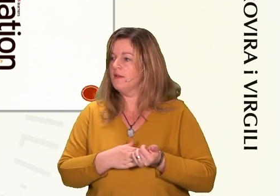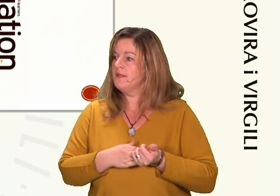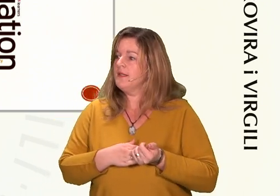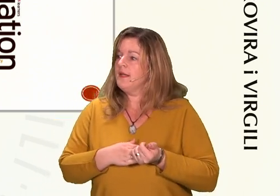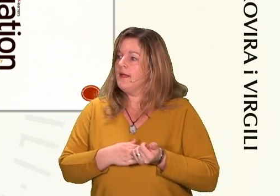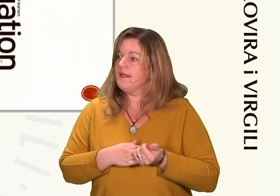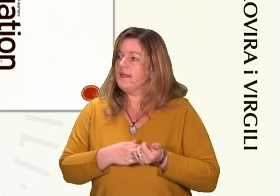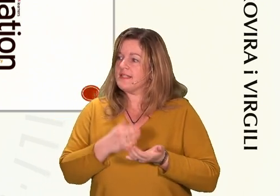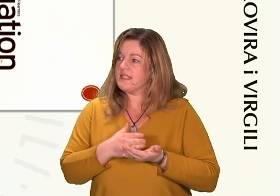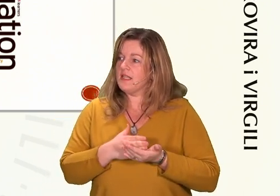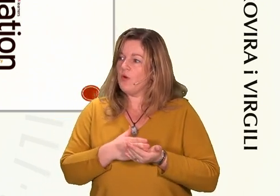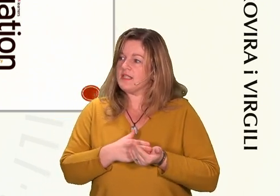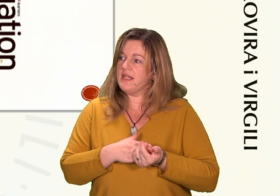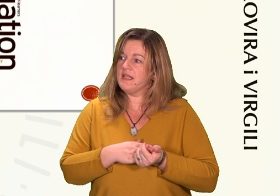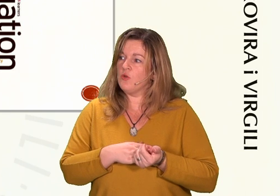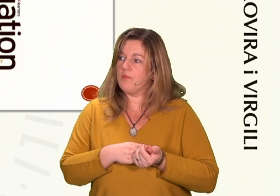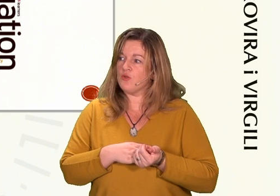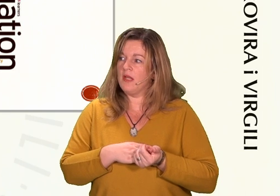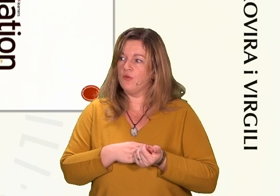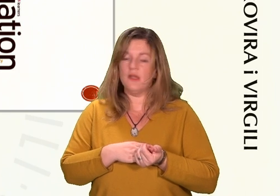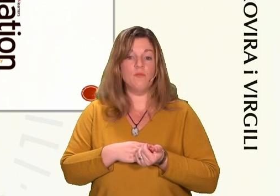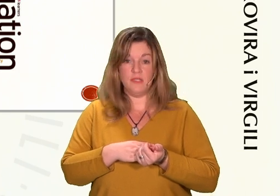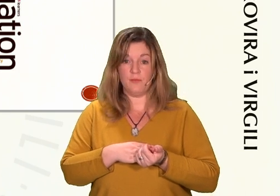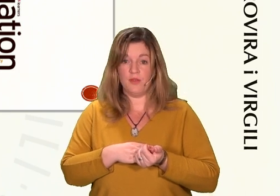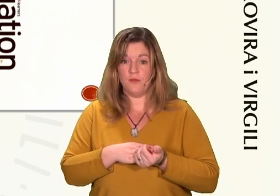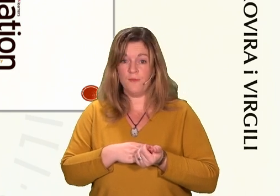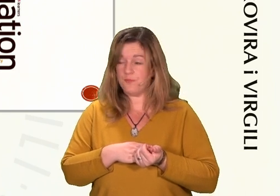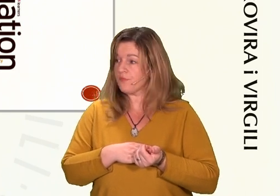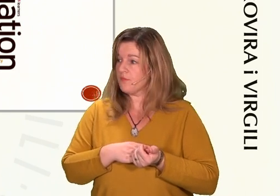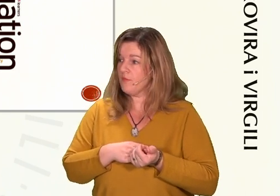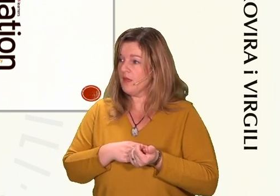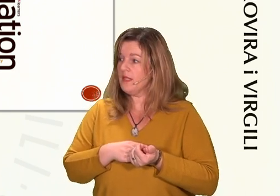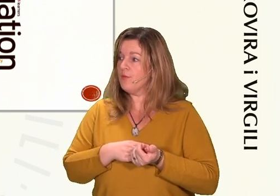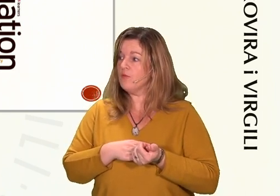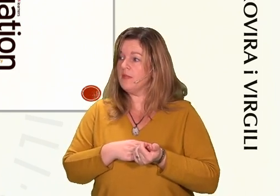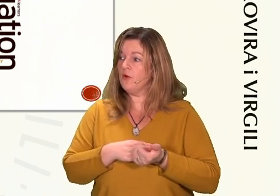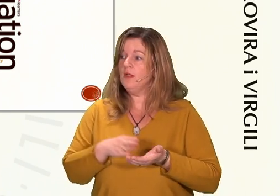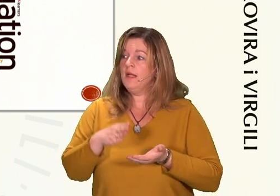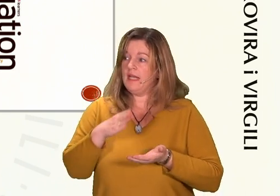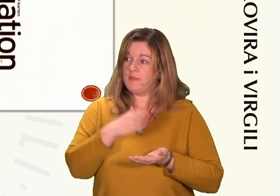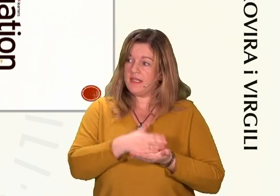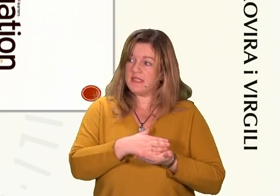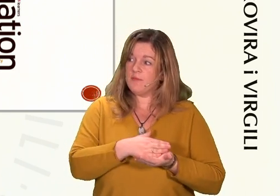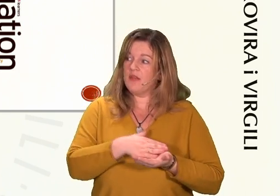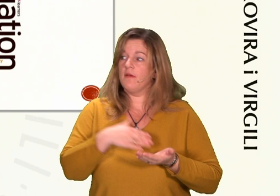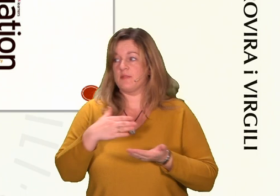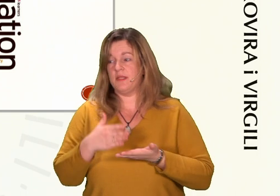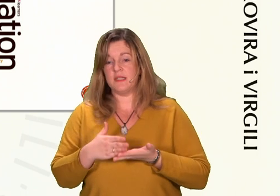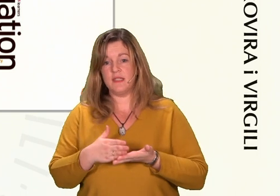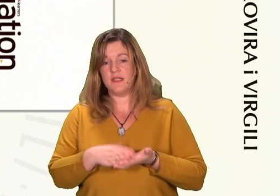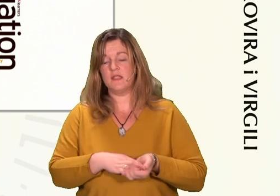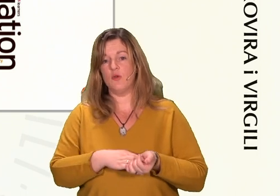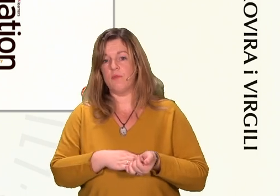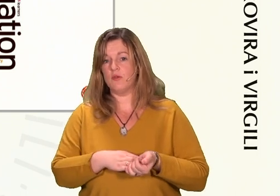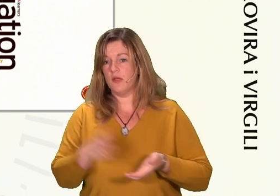aprendizaje. Y todas ellas tienen un peso en la nota de un 20%. Y por último, las prácticas de simulación y las